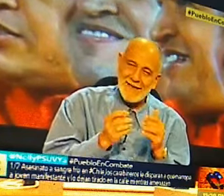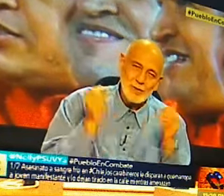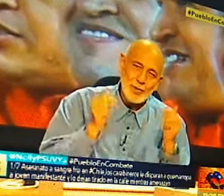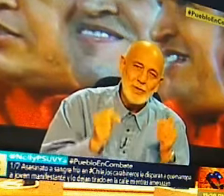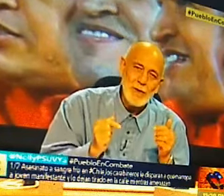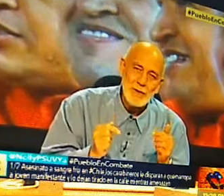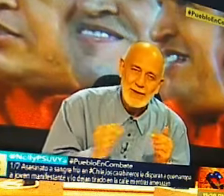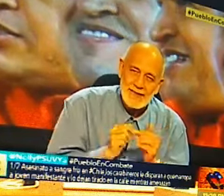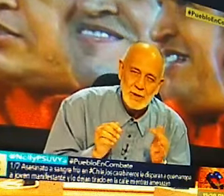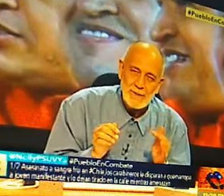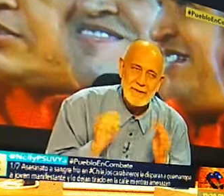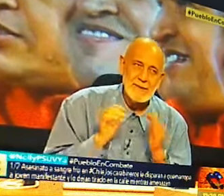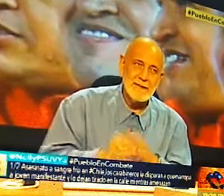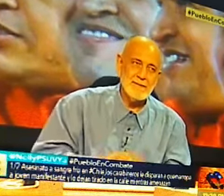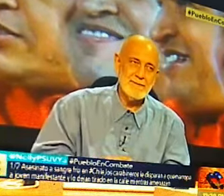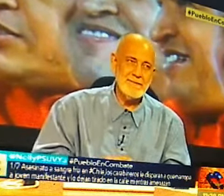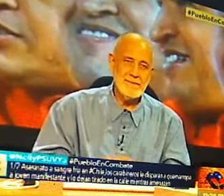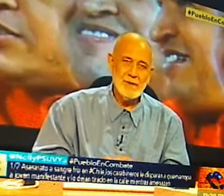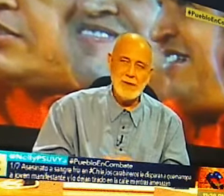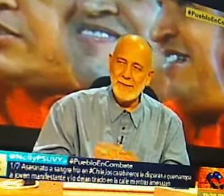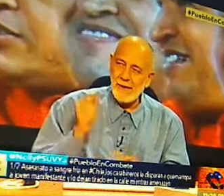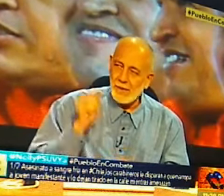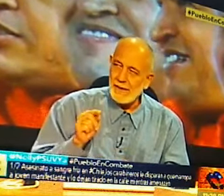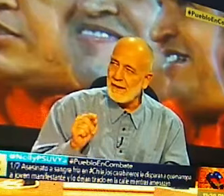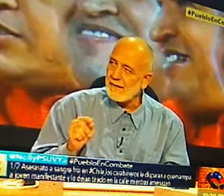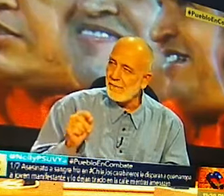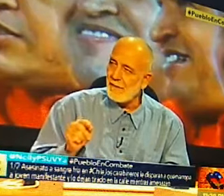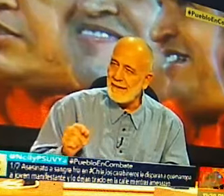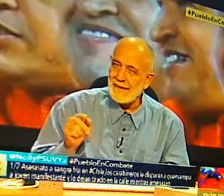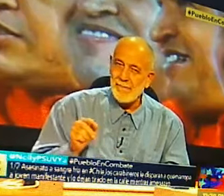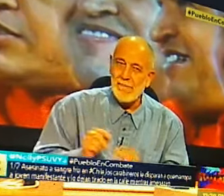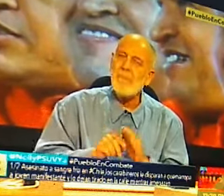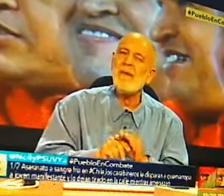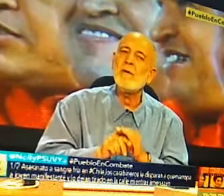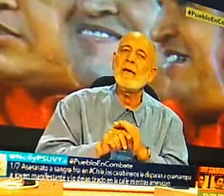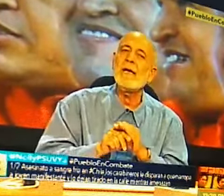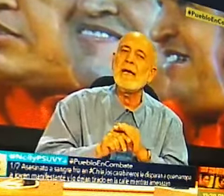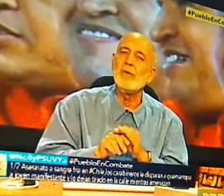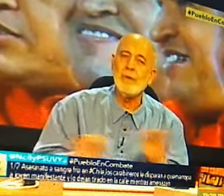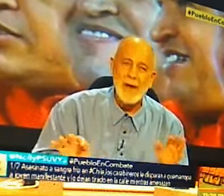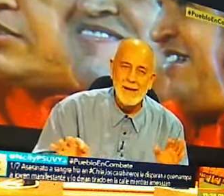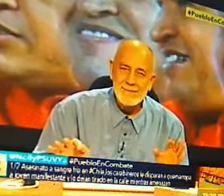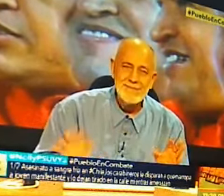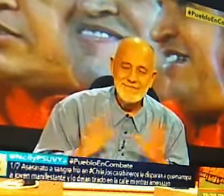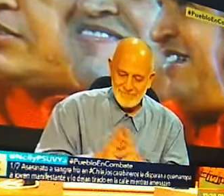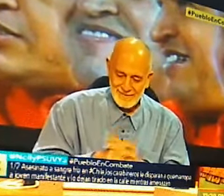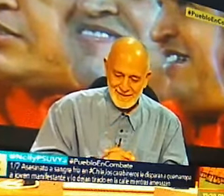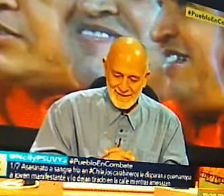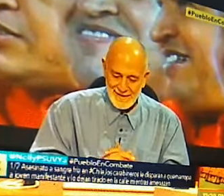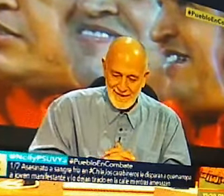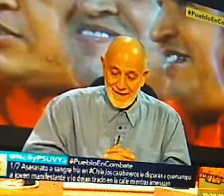Chávez se encontró con un pueblo que lo entendió perfectamente. Todavía hoy ese pueblo está allí más vivo que nunca.